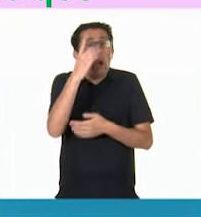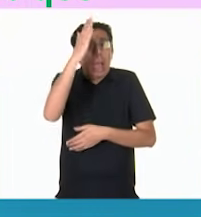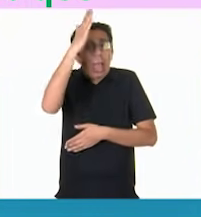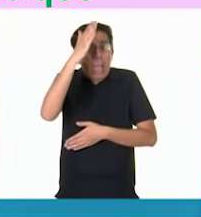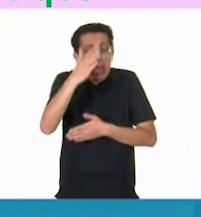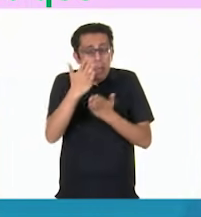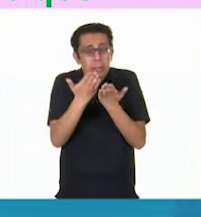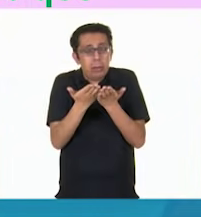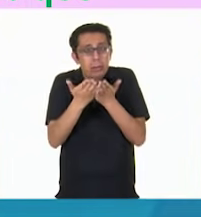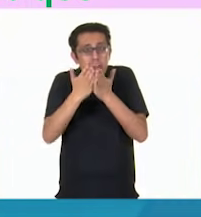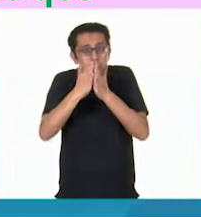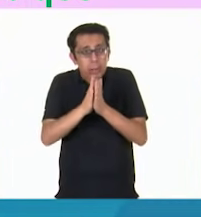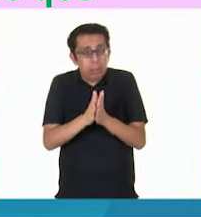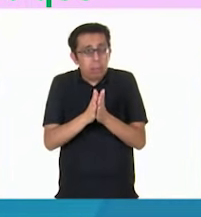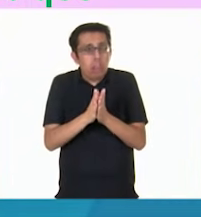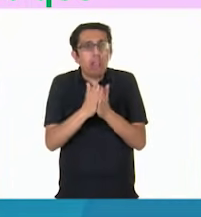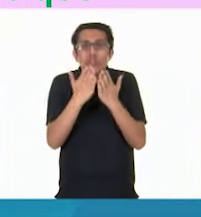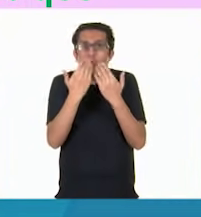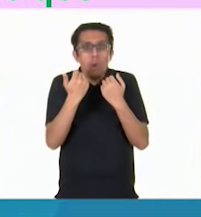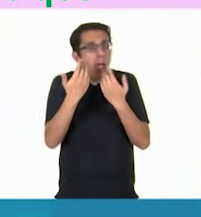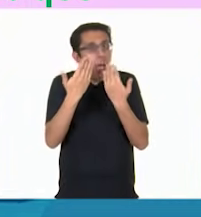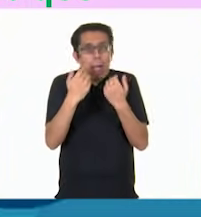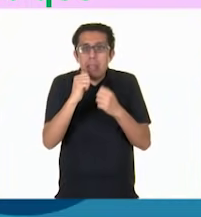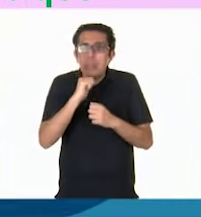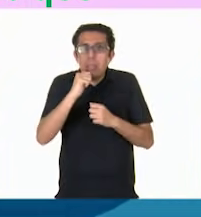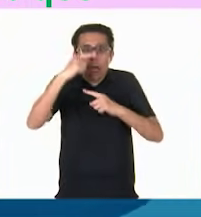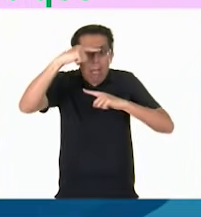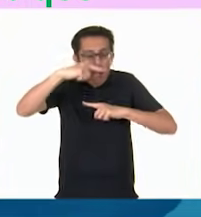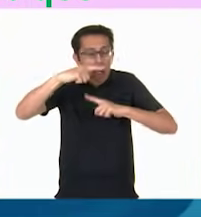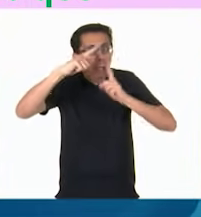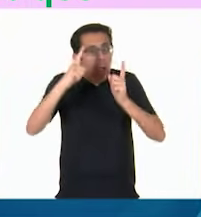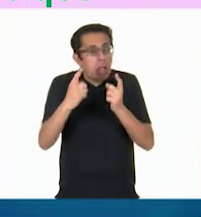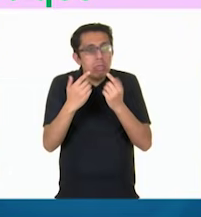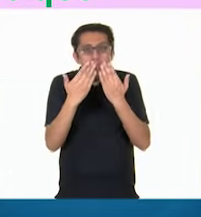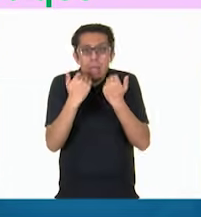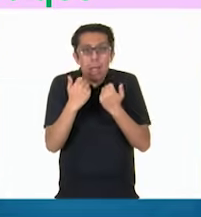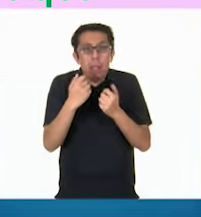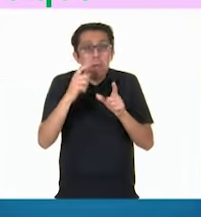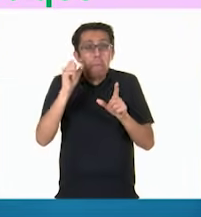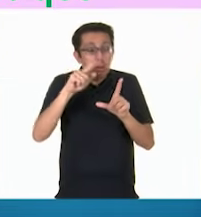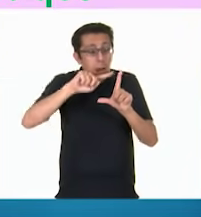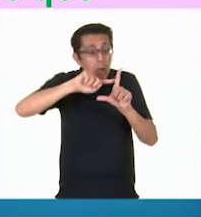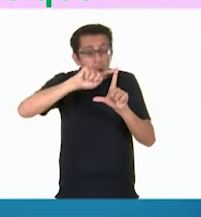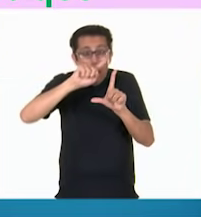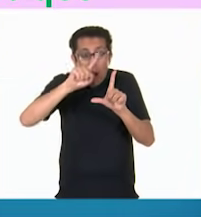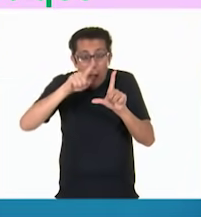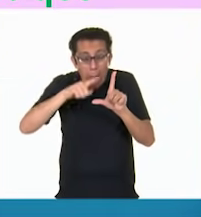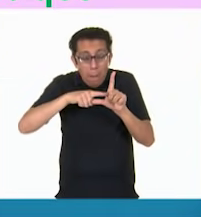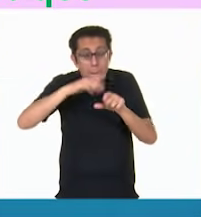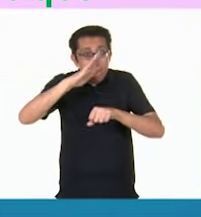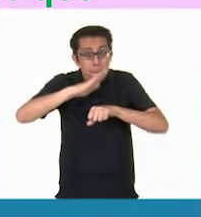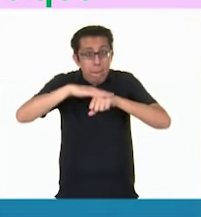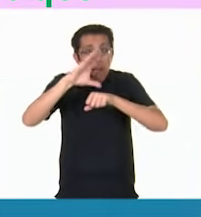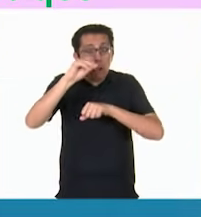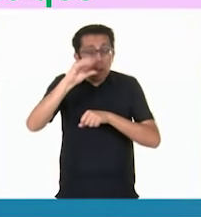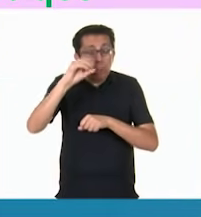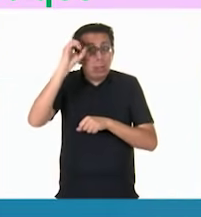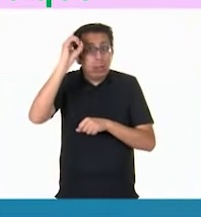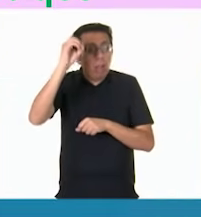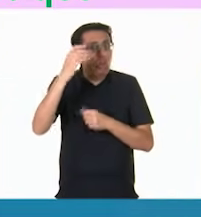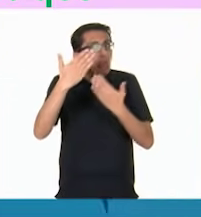no tiene lados paralelos y no tiene ángulos mayores que 90 grados. A ver,